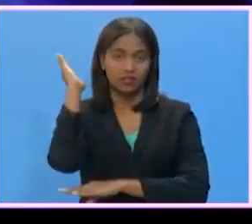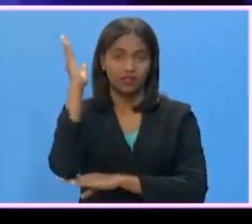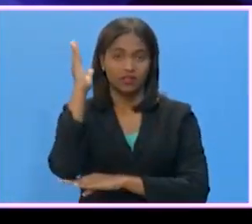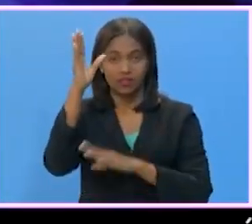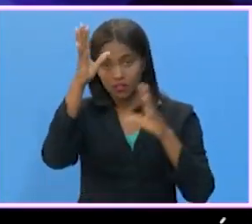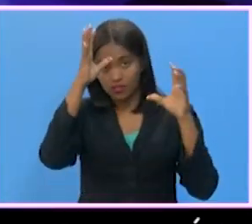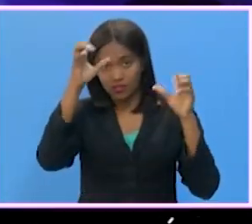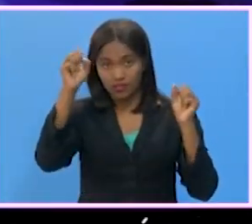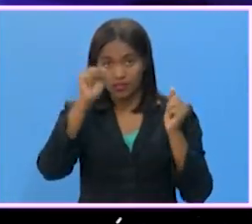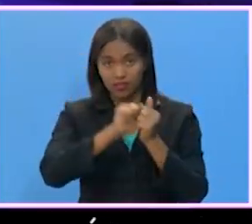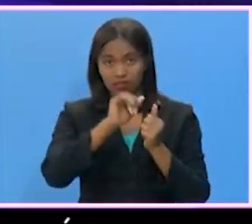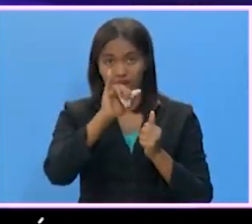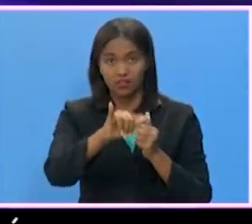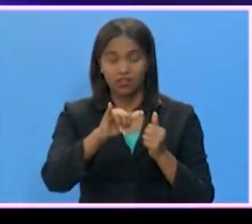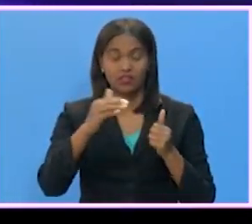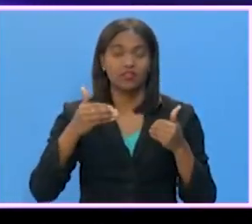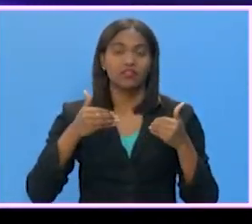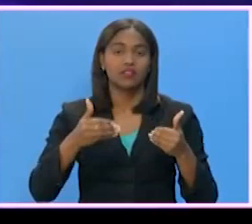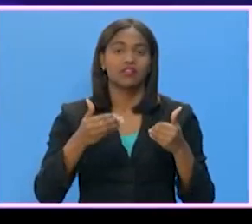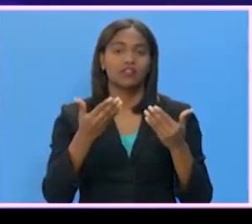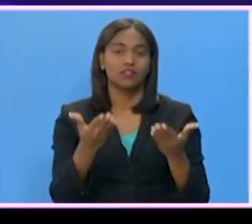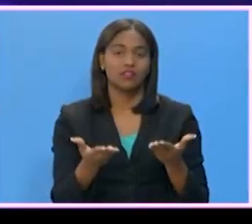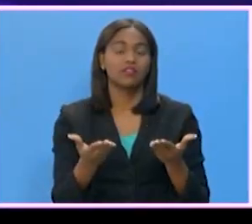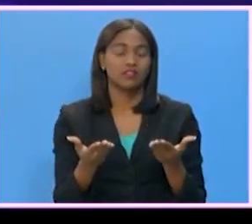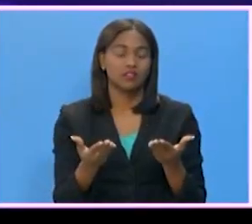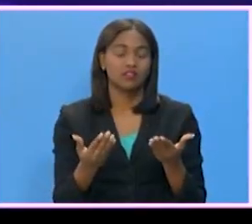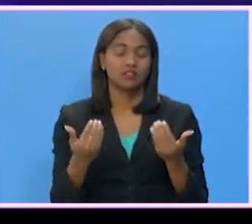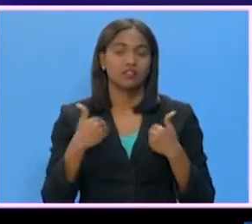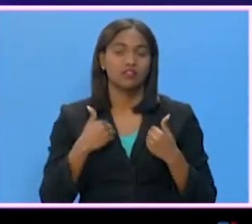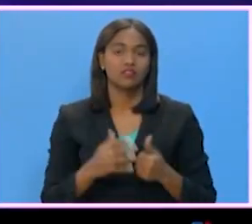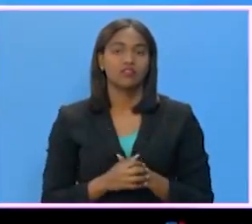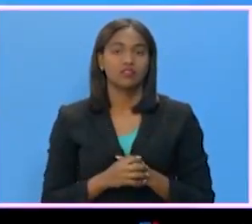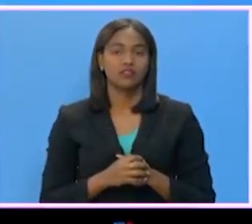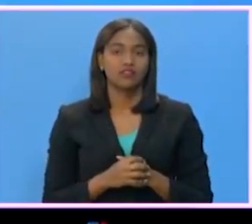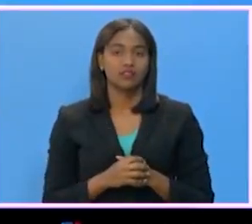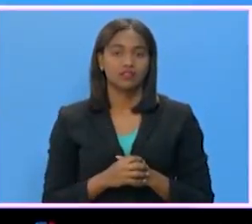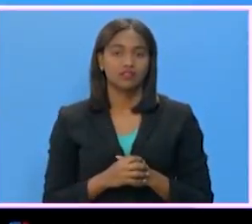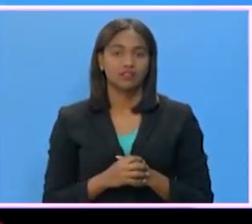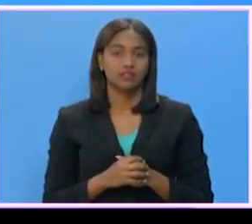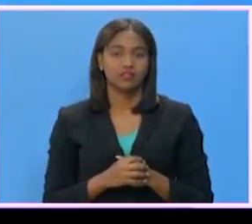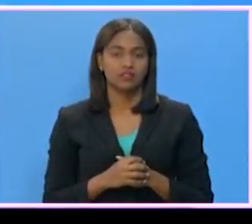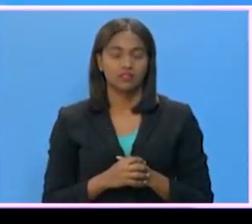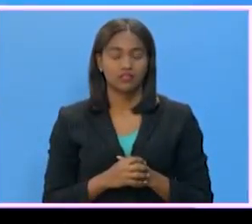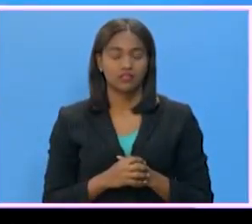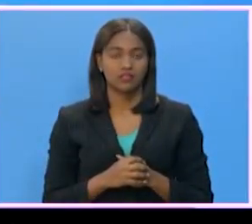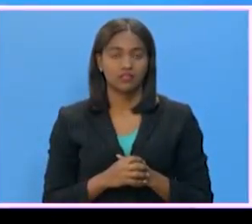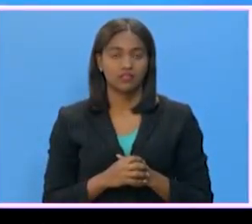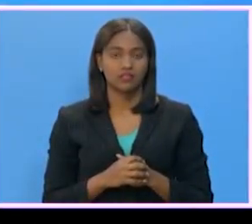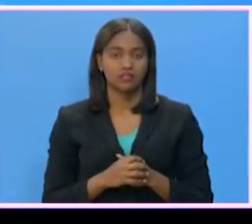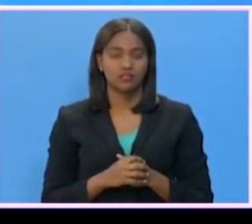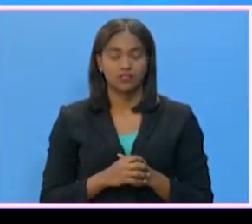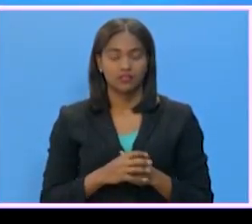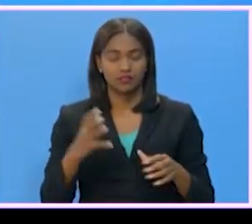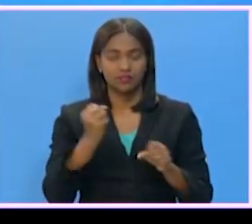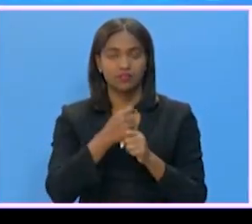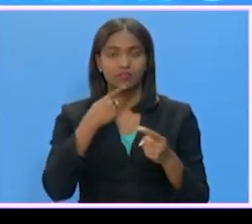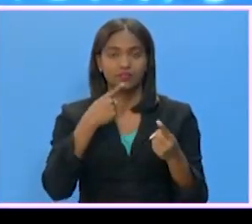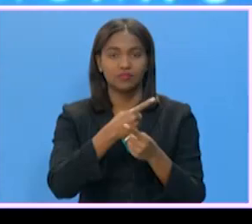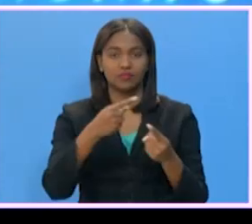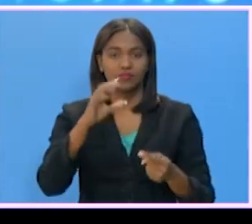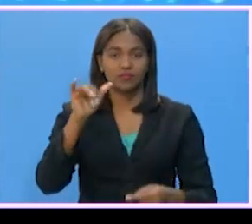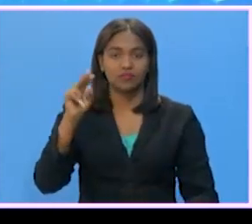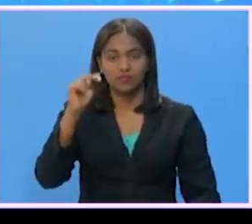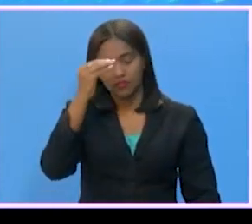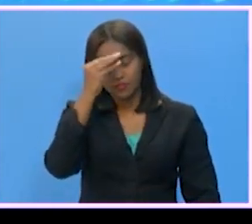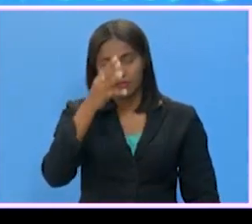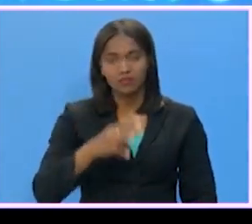de América Latina que se efectuó en el Foro Económico Mundial en Davos, Suiza. Para 4RD